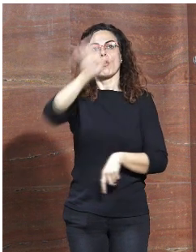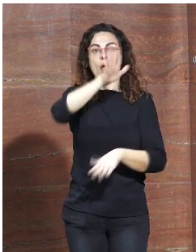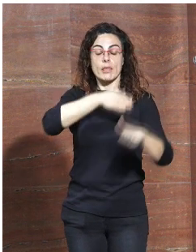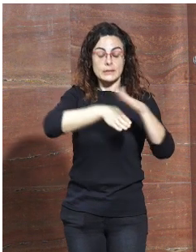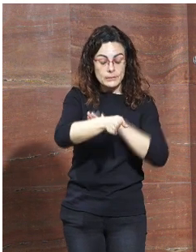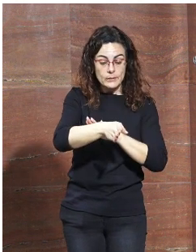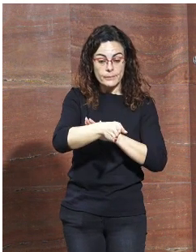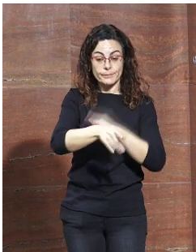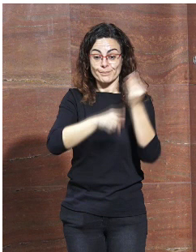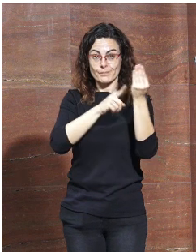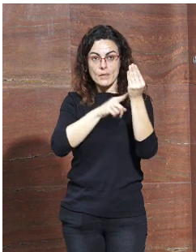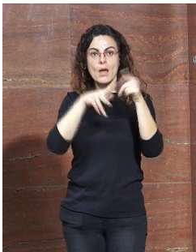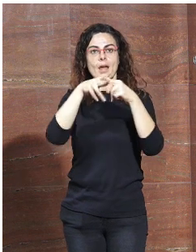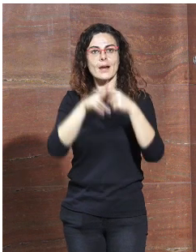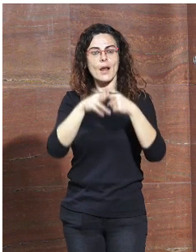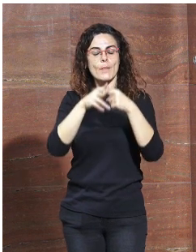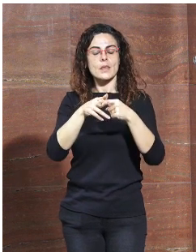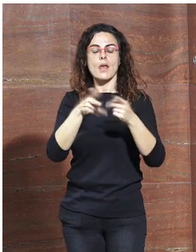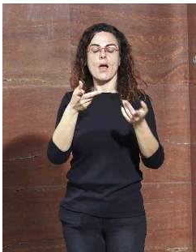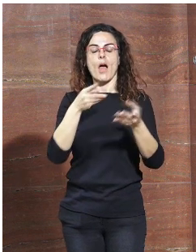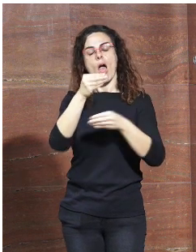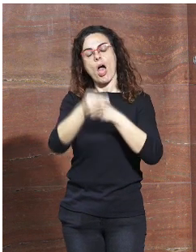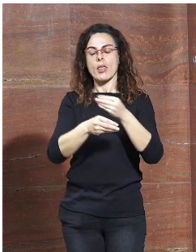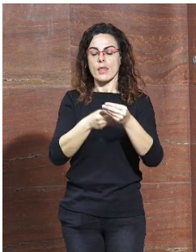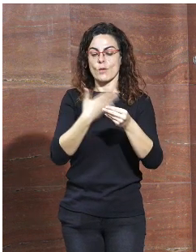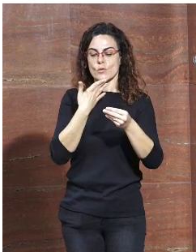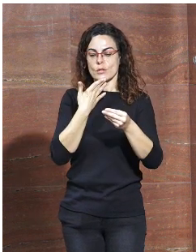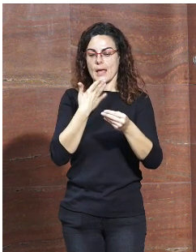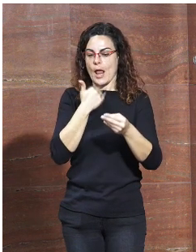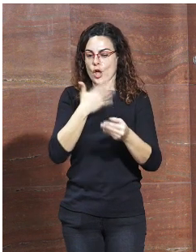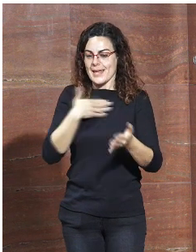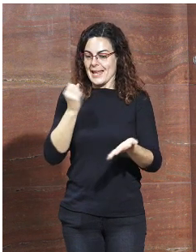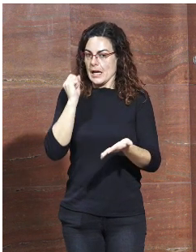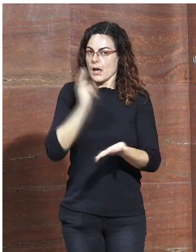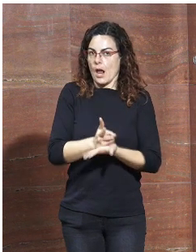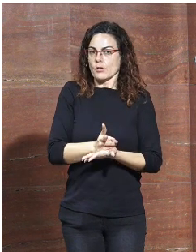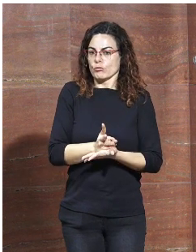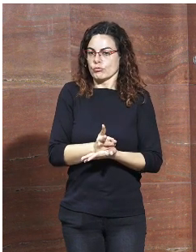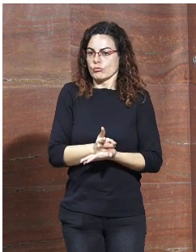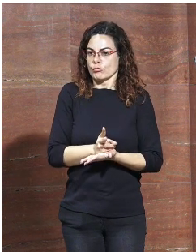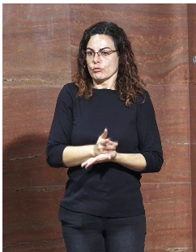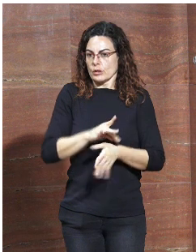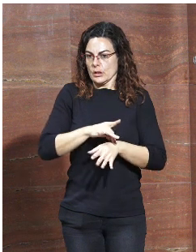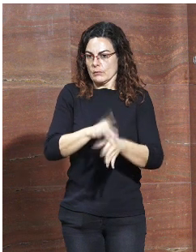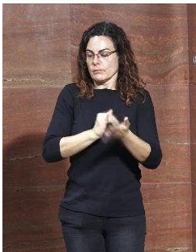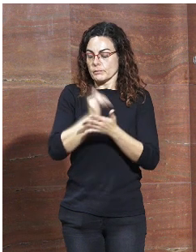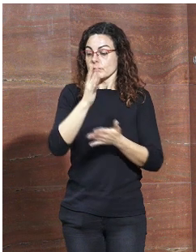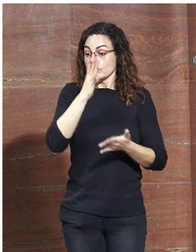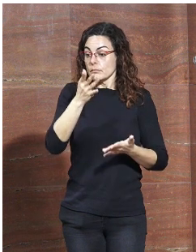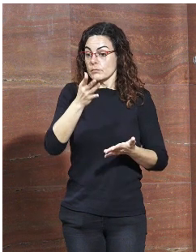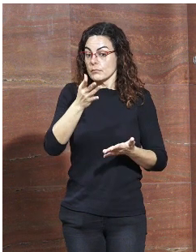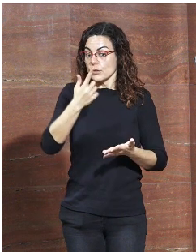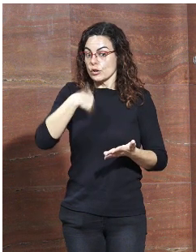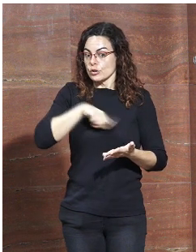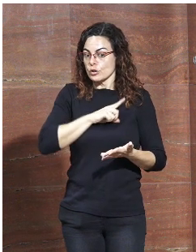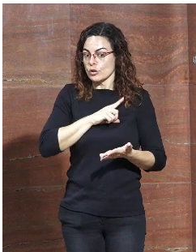es una herramienta que se va a proyectar como una hoja de ruta ambiciosa, pero posibilista, porque no queremos